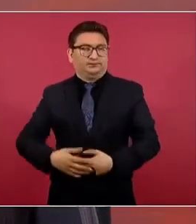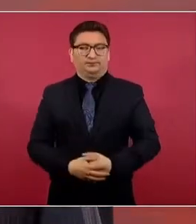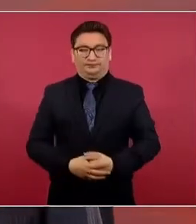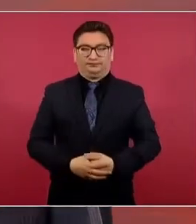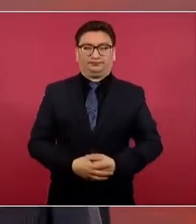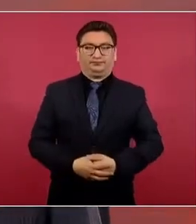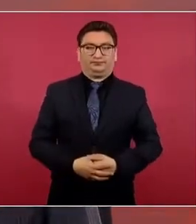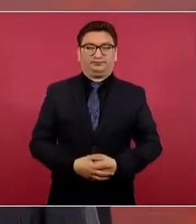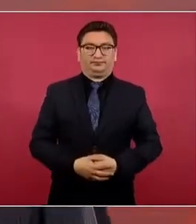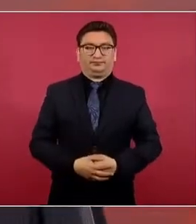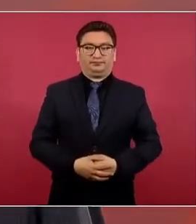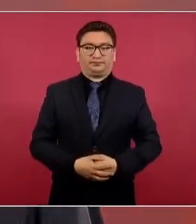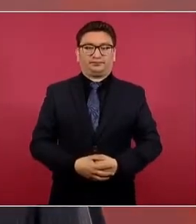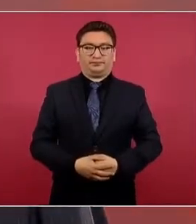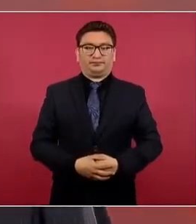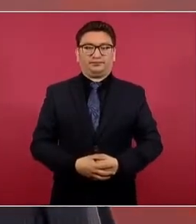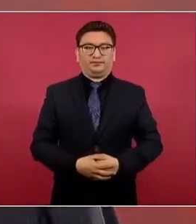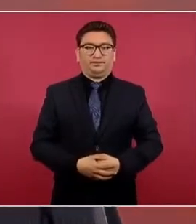y